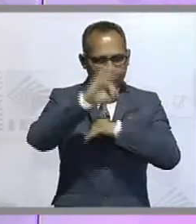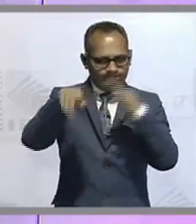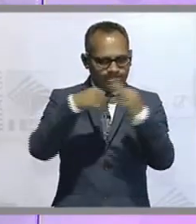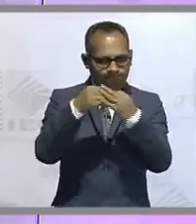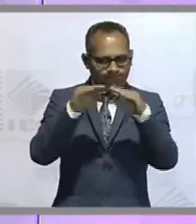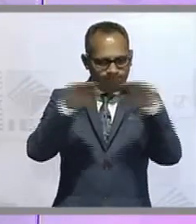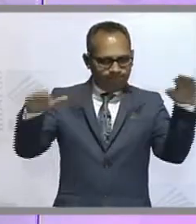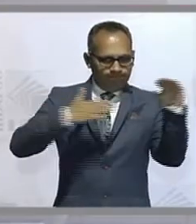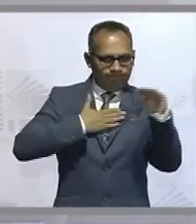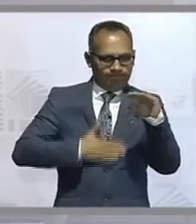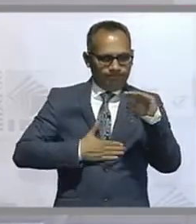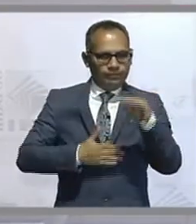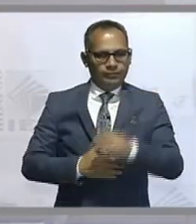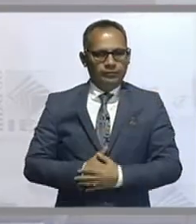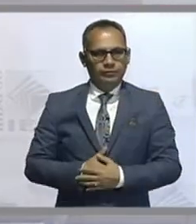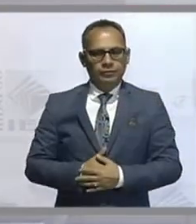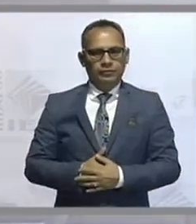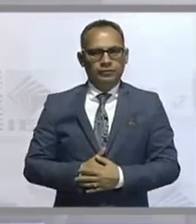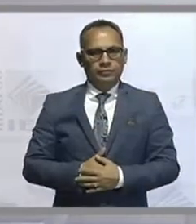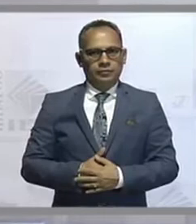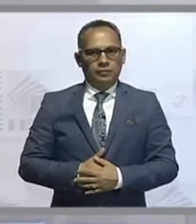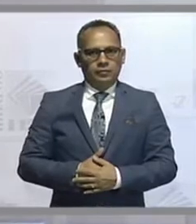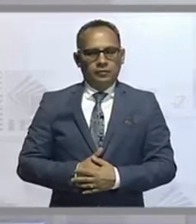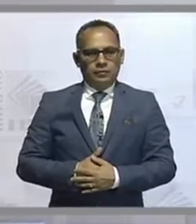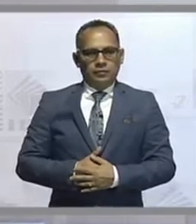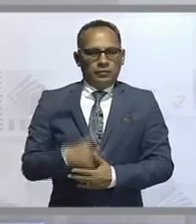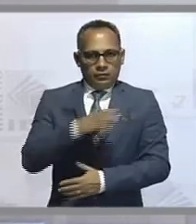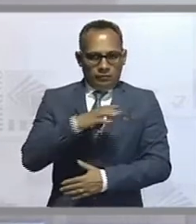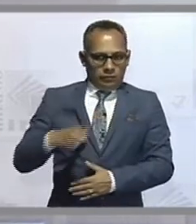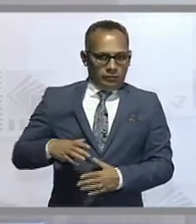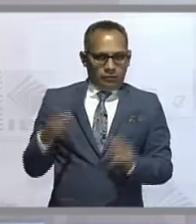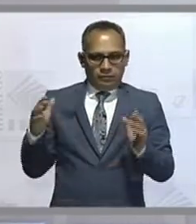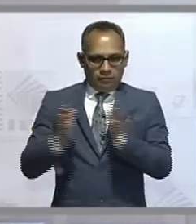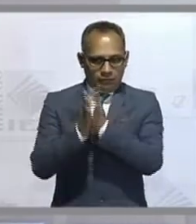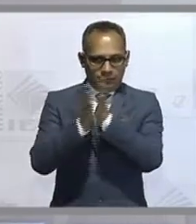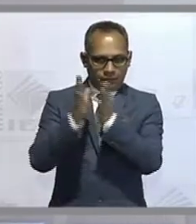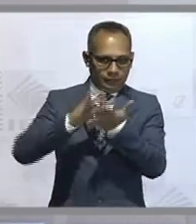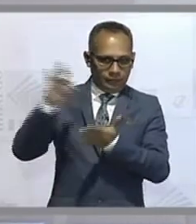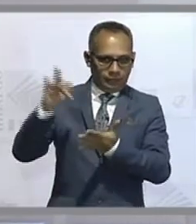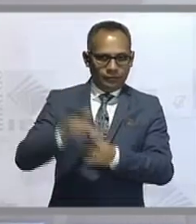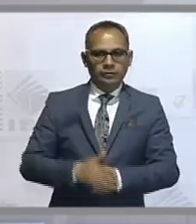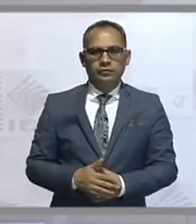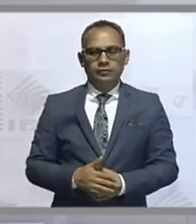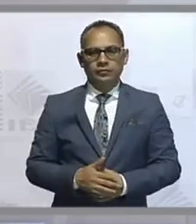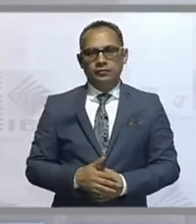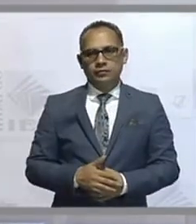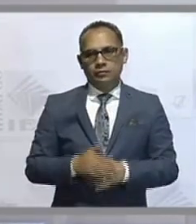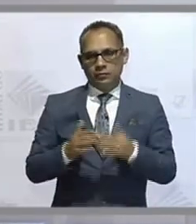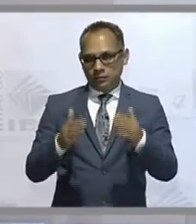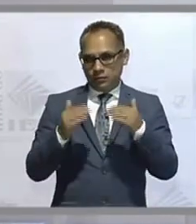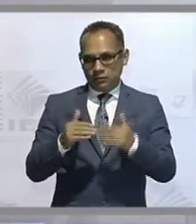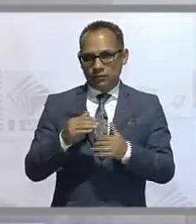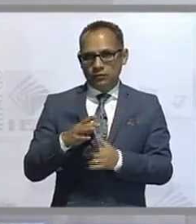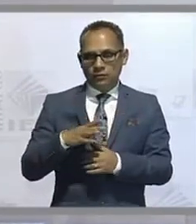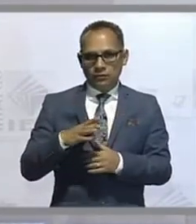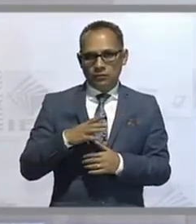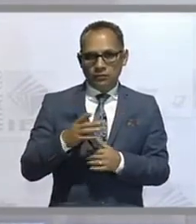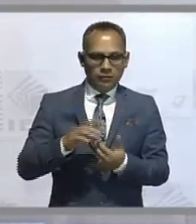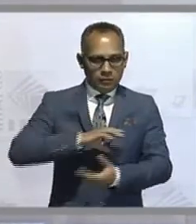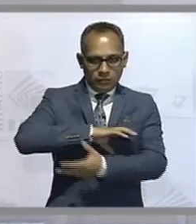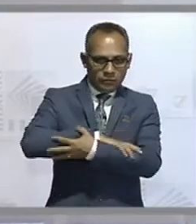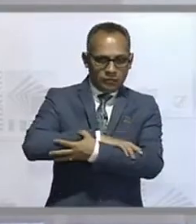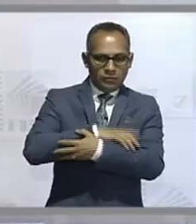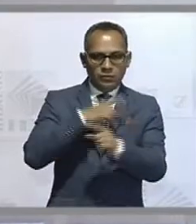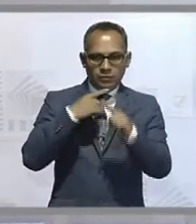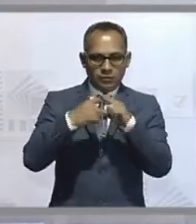gracias gracias candidato por su participación corresponde ahora a preguntar al candidato de la colisión por